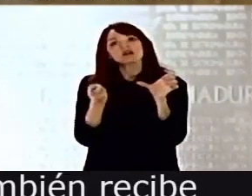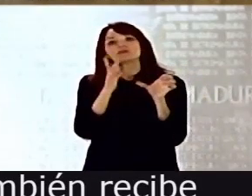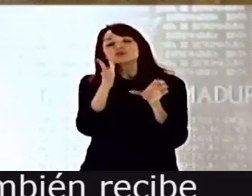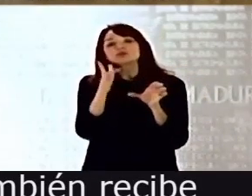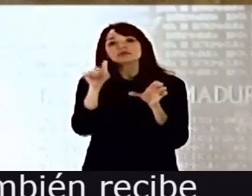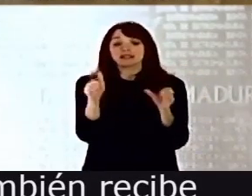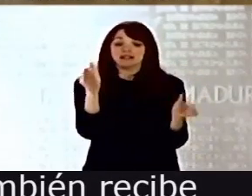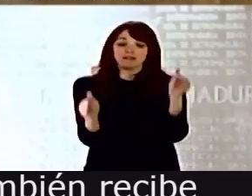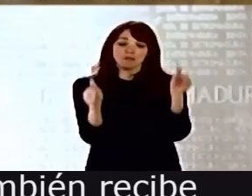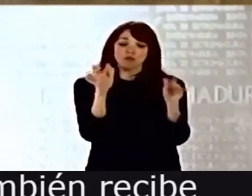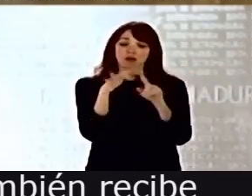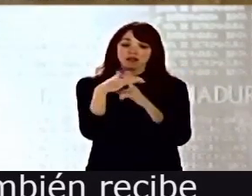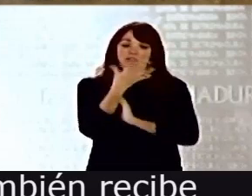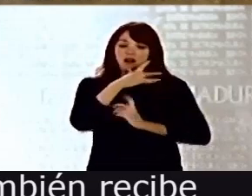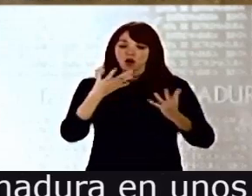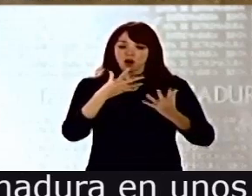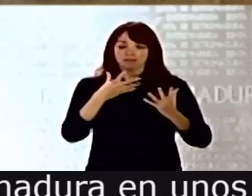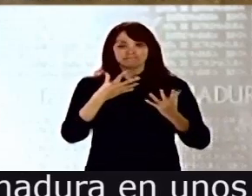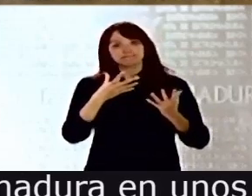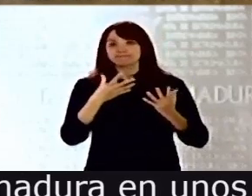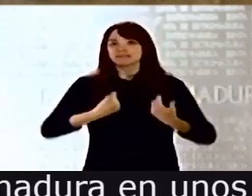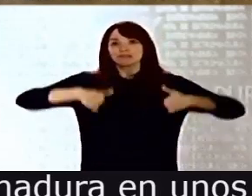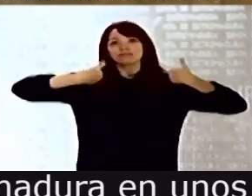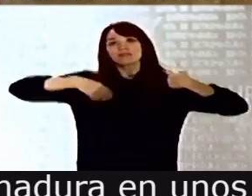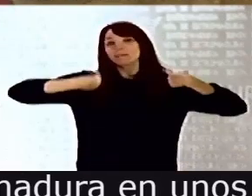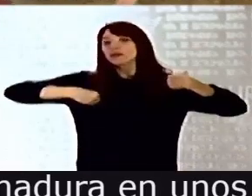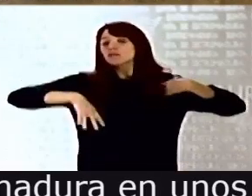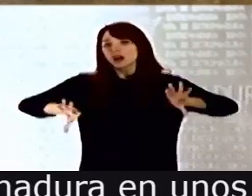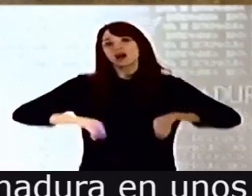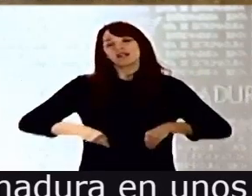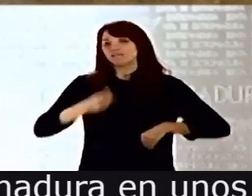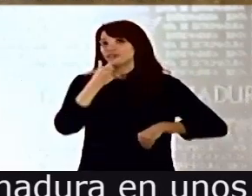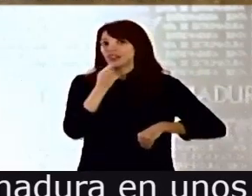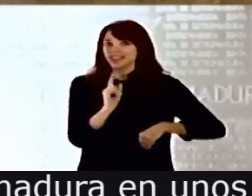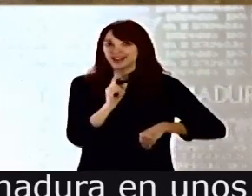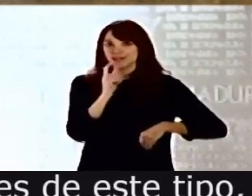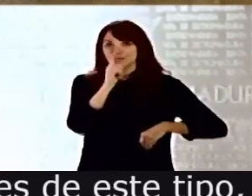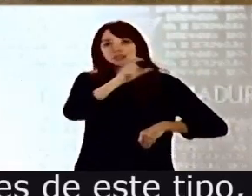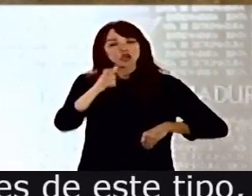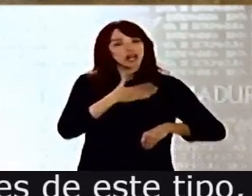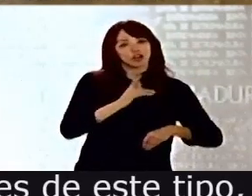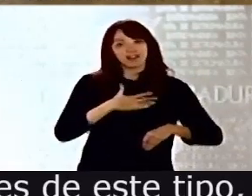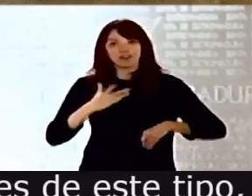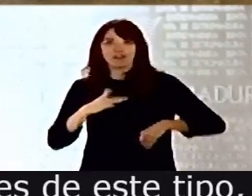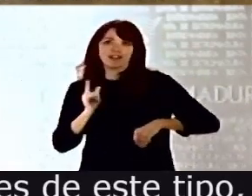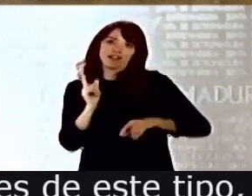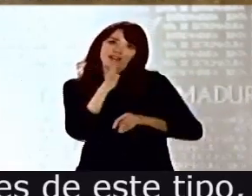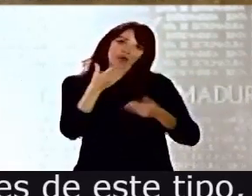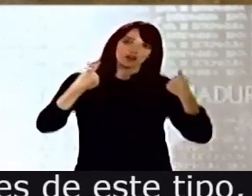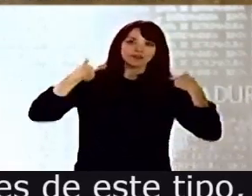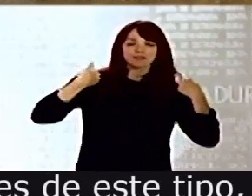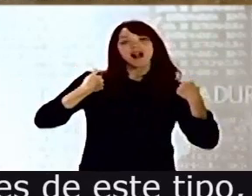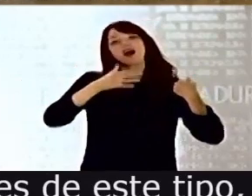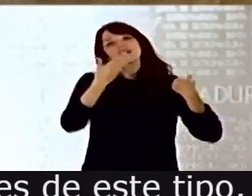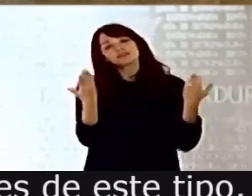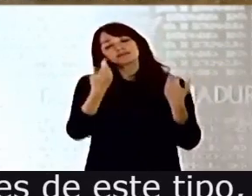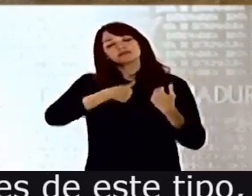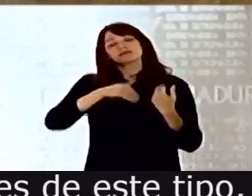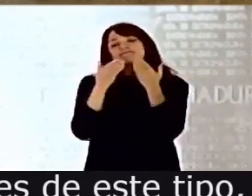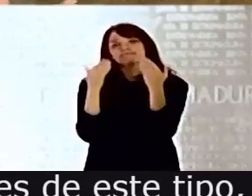unos tiempos donde no es fácil asumir responsabilidades de este tipo y no todo el mundo quiere asumir responsabilidades de este tipo. Así que le